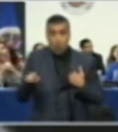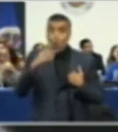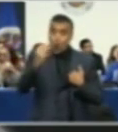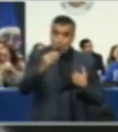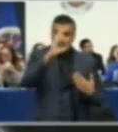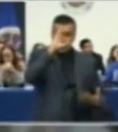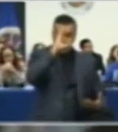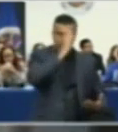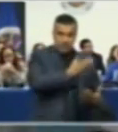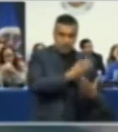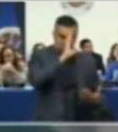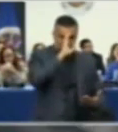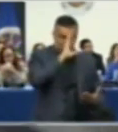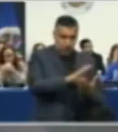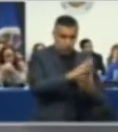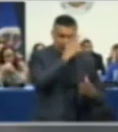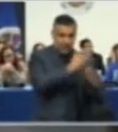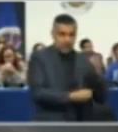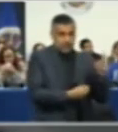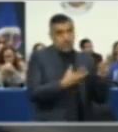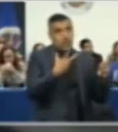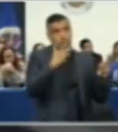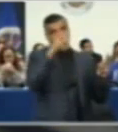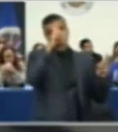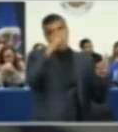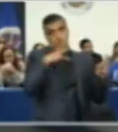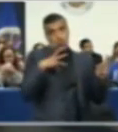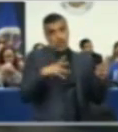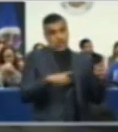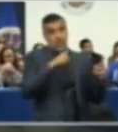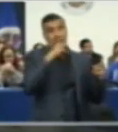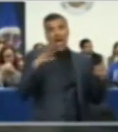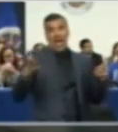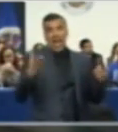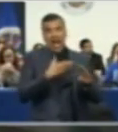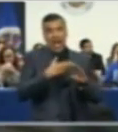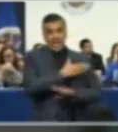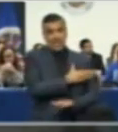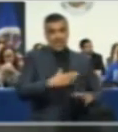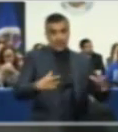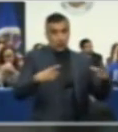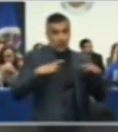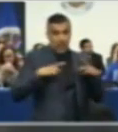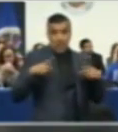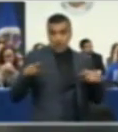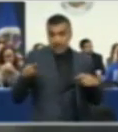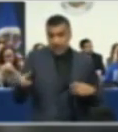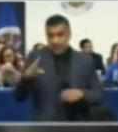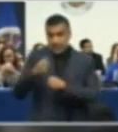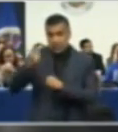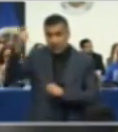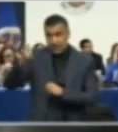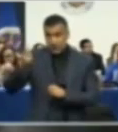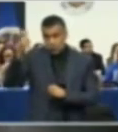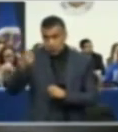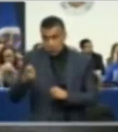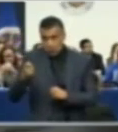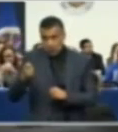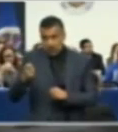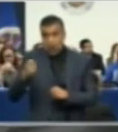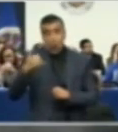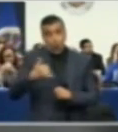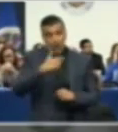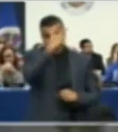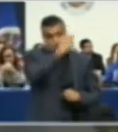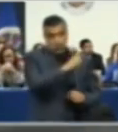esposo fallece, por decirte, en esos 10 días no lo quiera, en este tiempo, antes de que él se jubile, para que él reciba una pensión o pueda recibir la pensión de mi